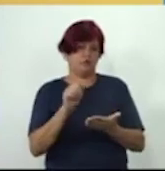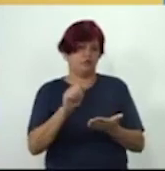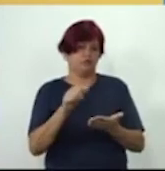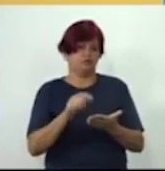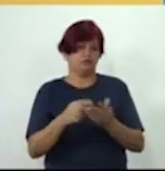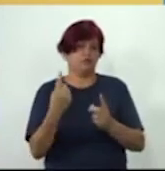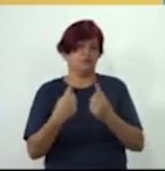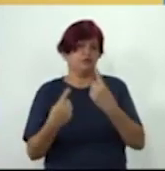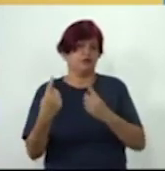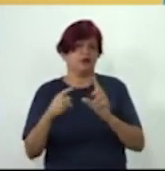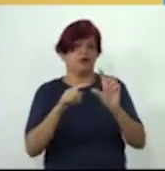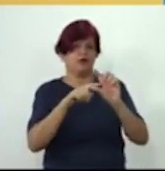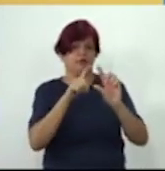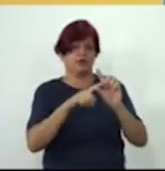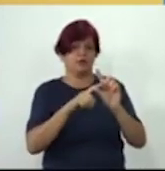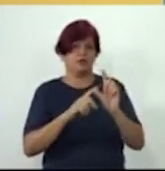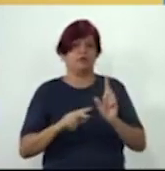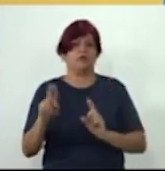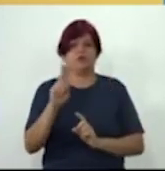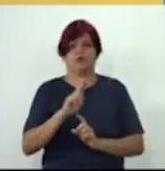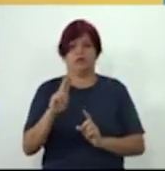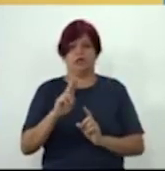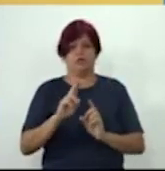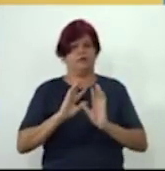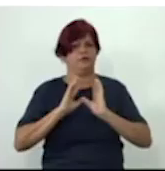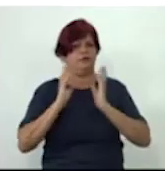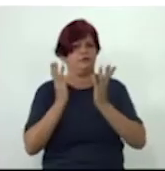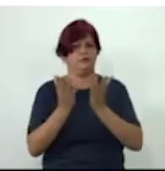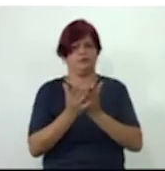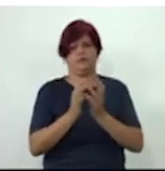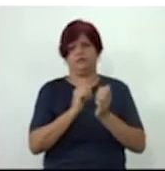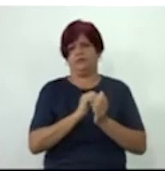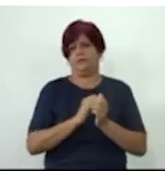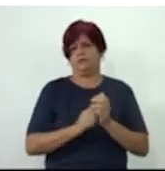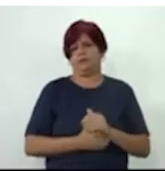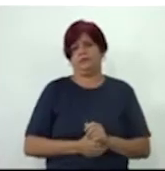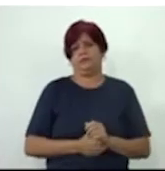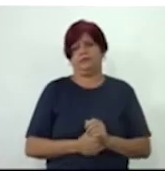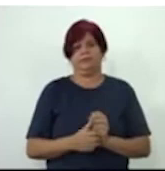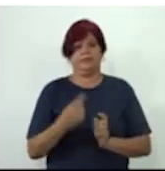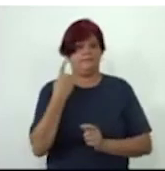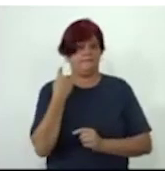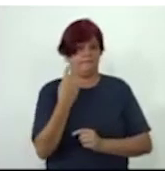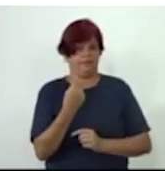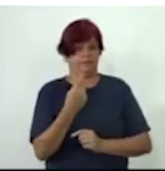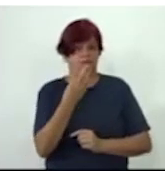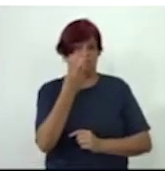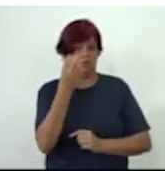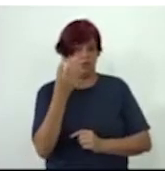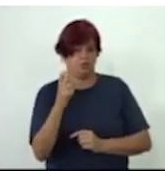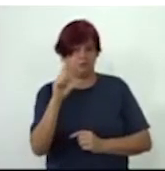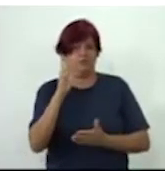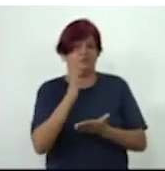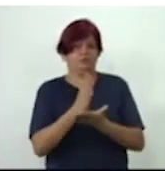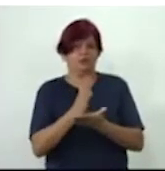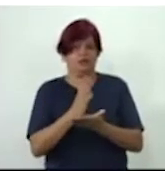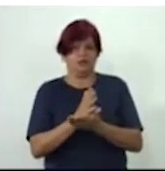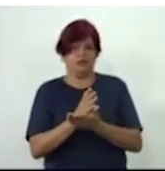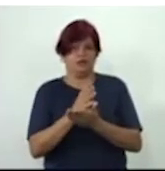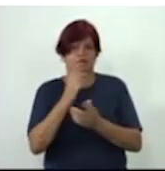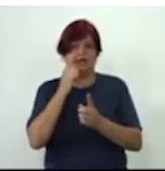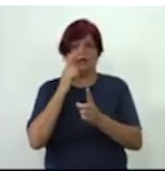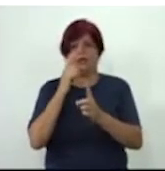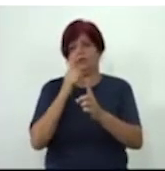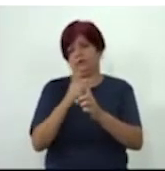cada contenido y la unidad de forma general. Aquí primeramente el número de la clase, el objetivo